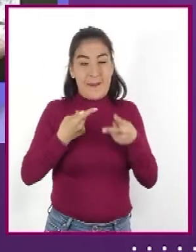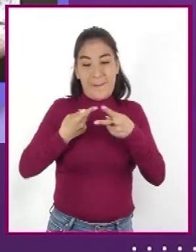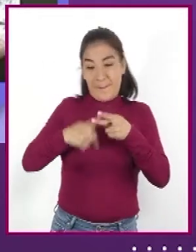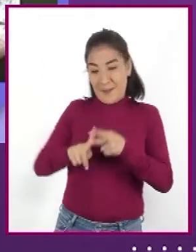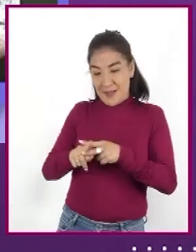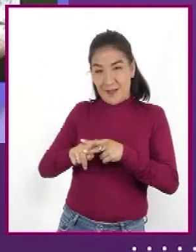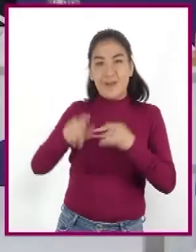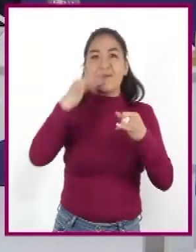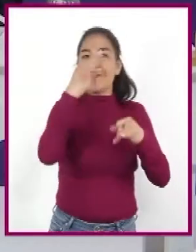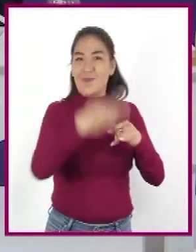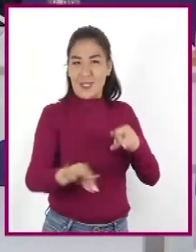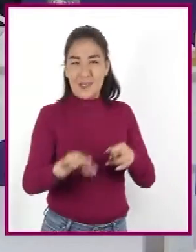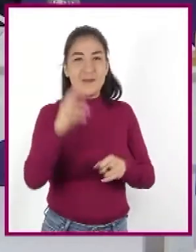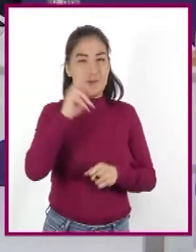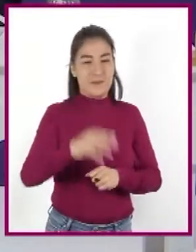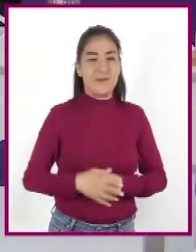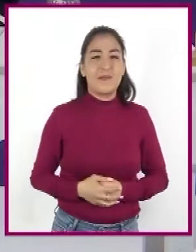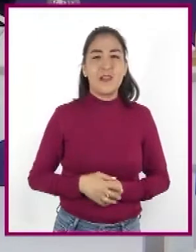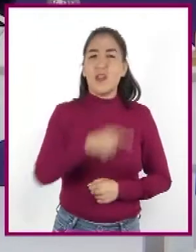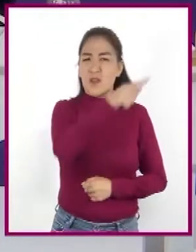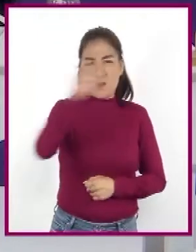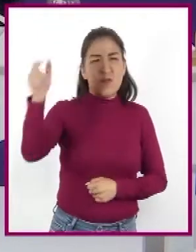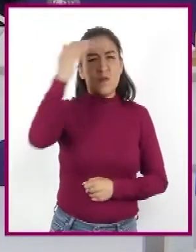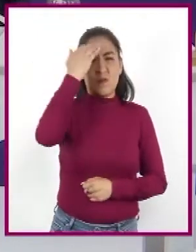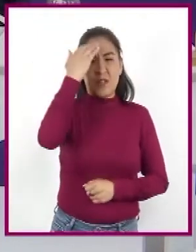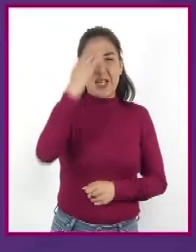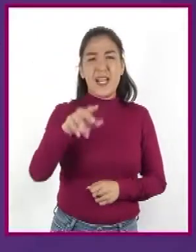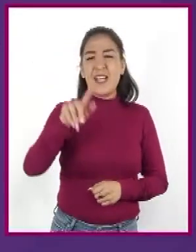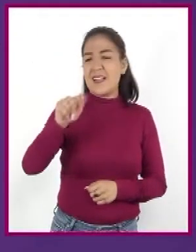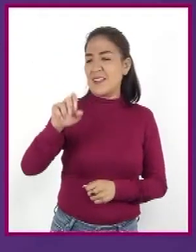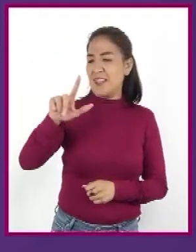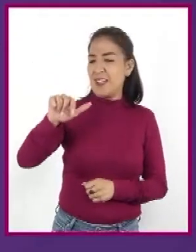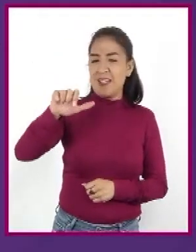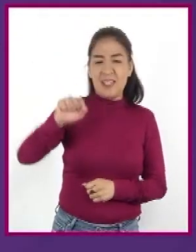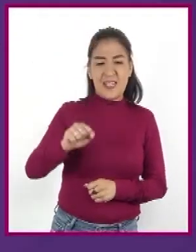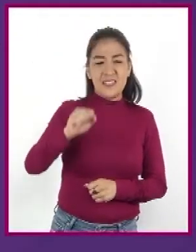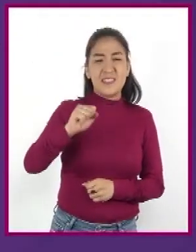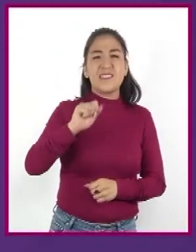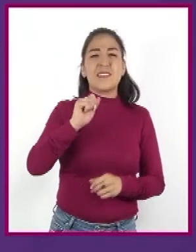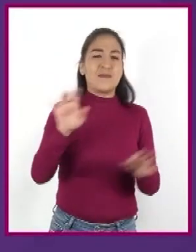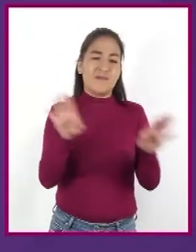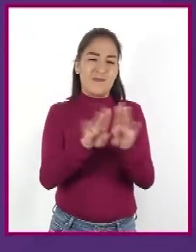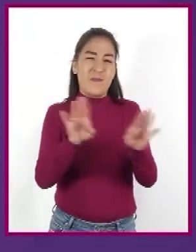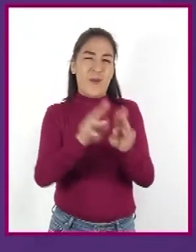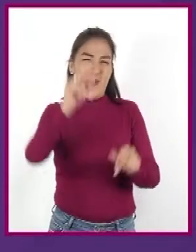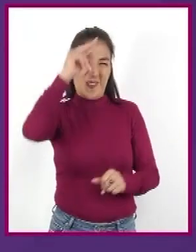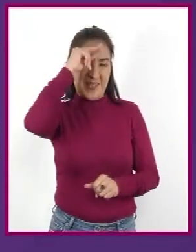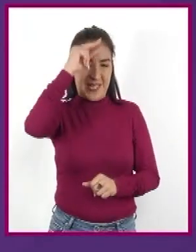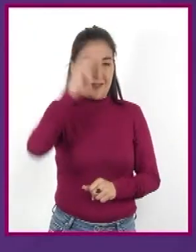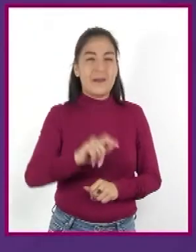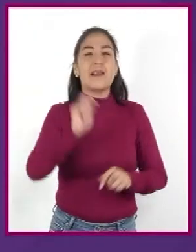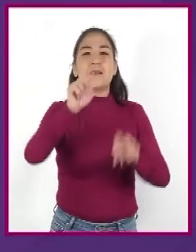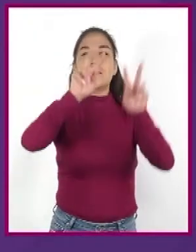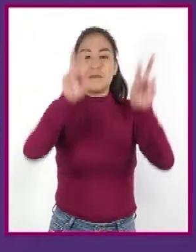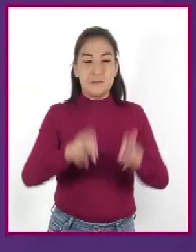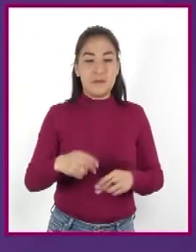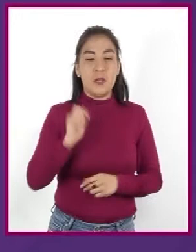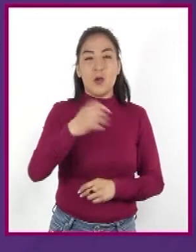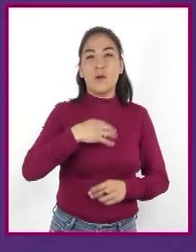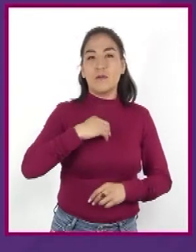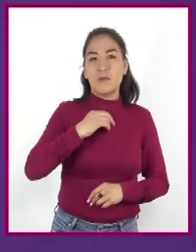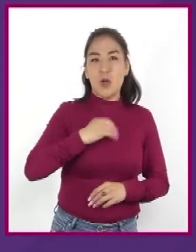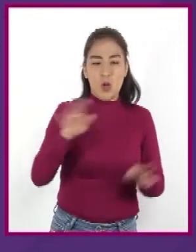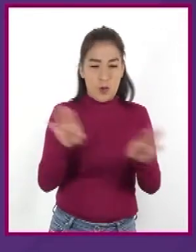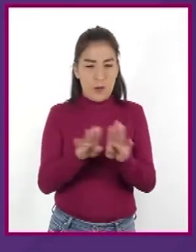Un dato curioso, ¿conocen las telas inteligentes? Se conocen con este nombre a los textiles capaces de alterar